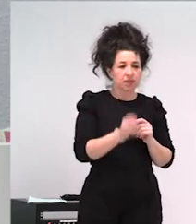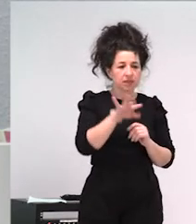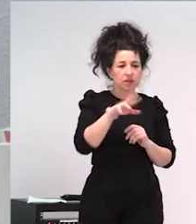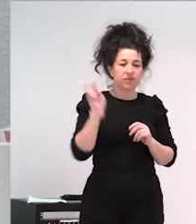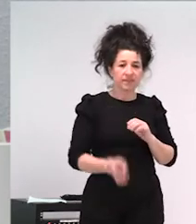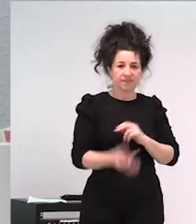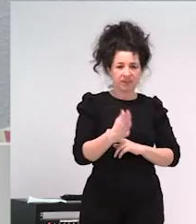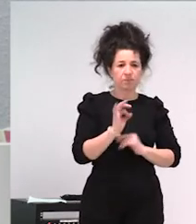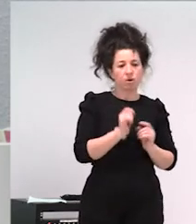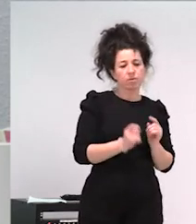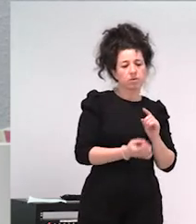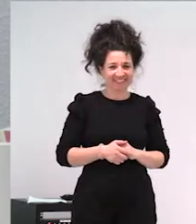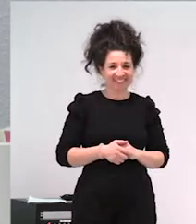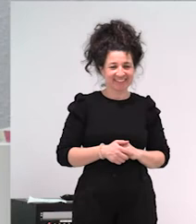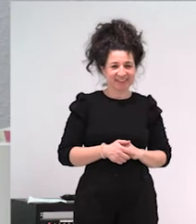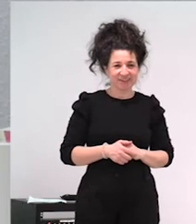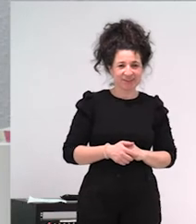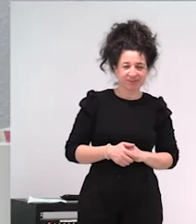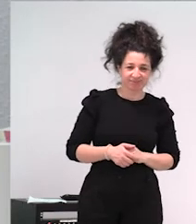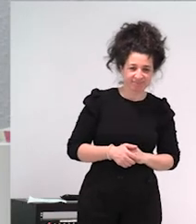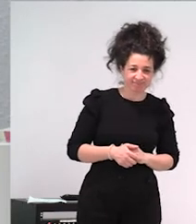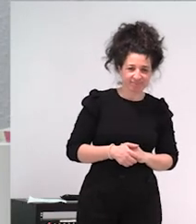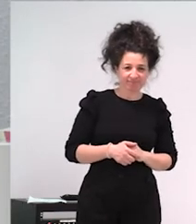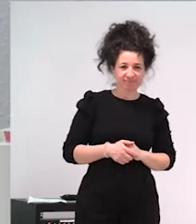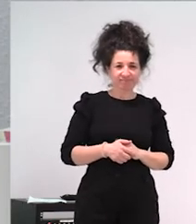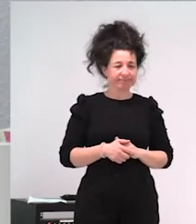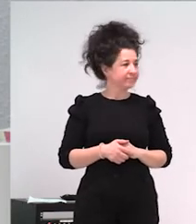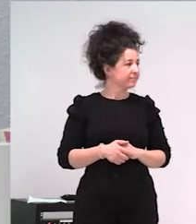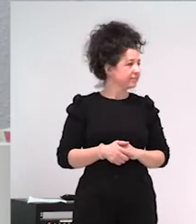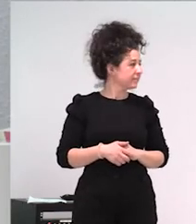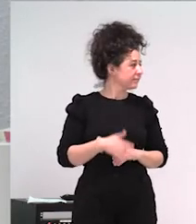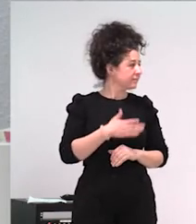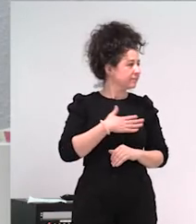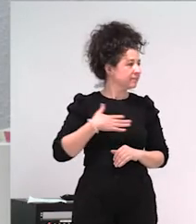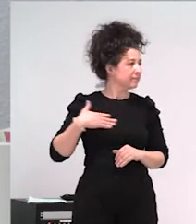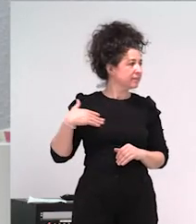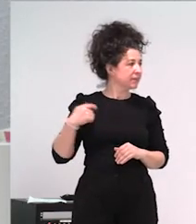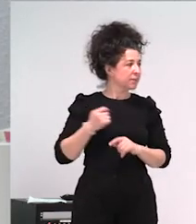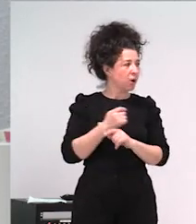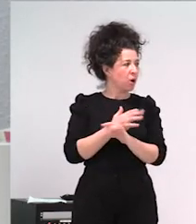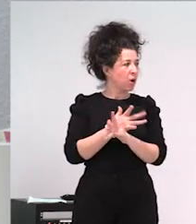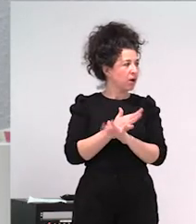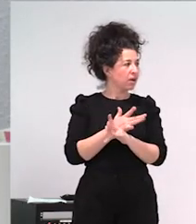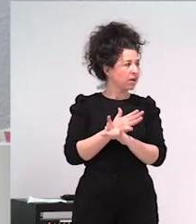menos iremos así. Vale. Quería hacer el juego con el título de